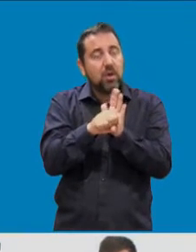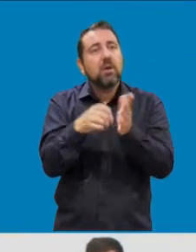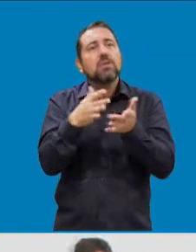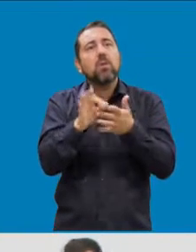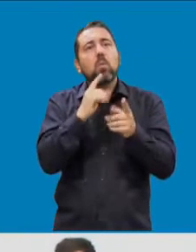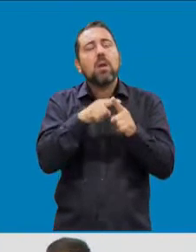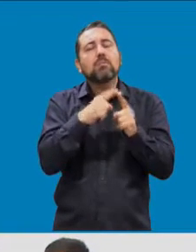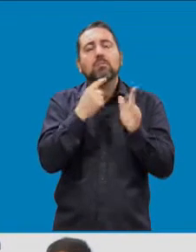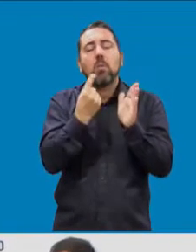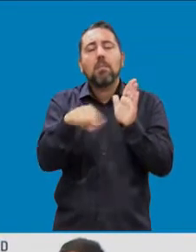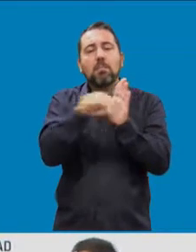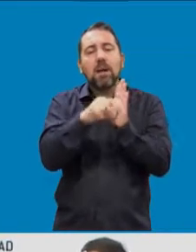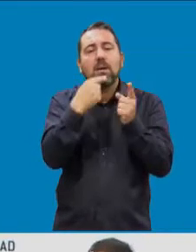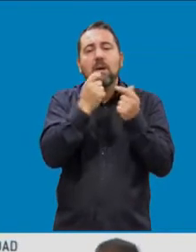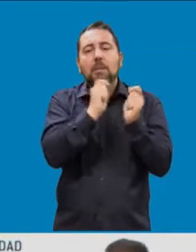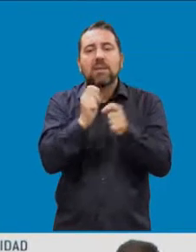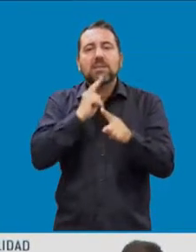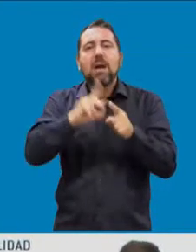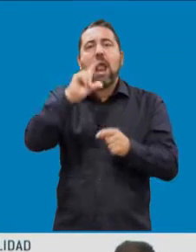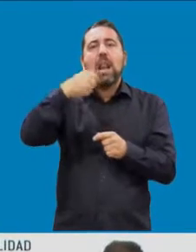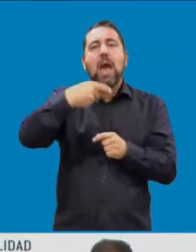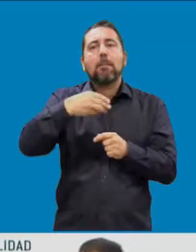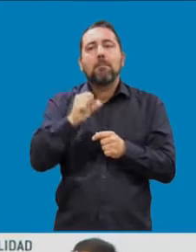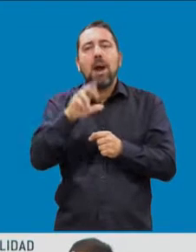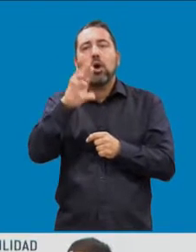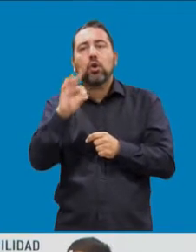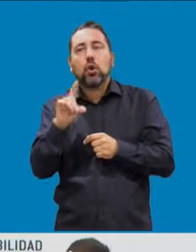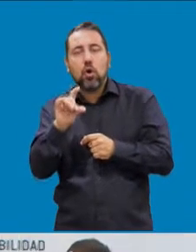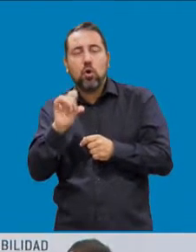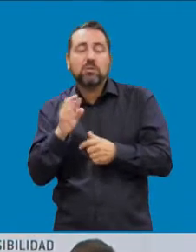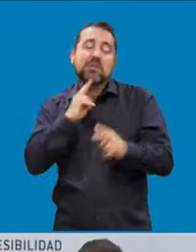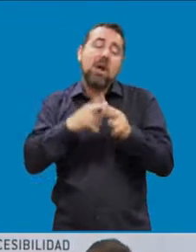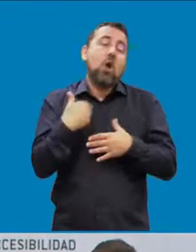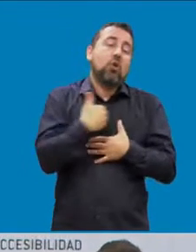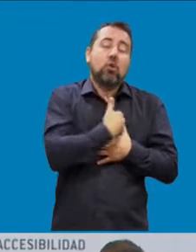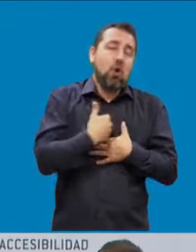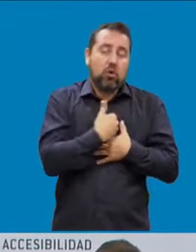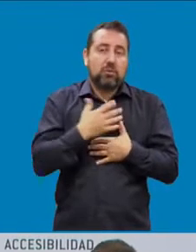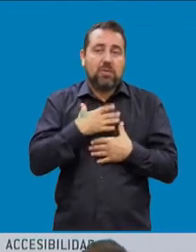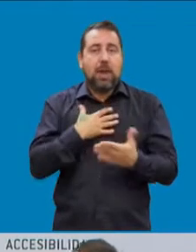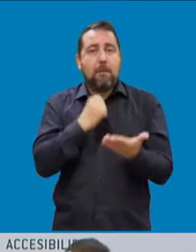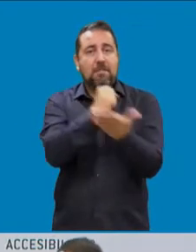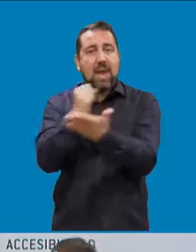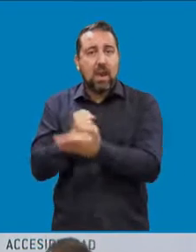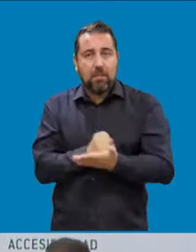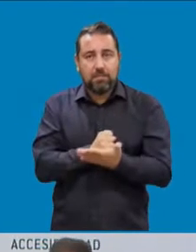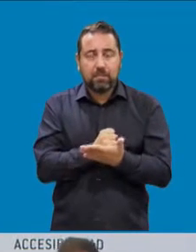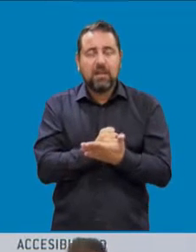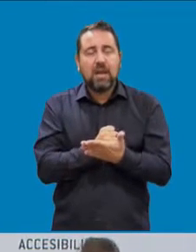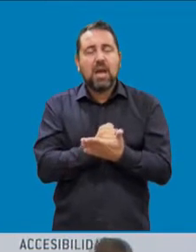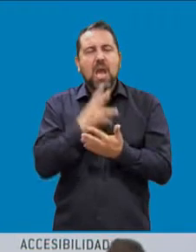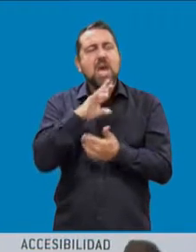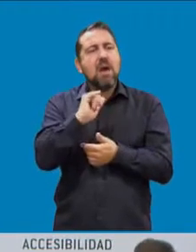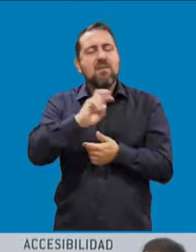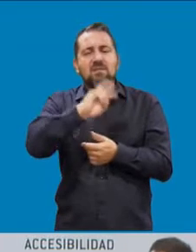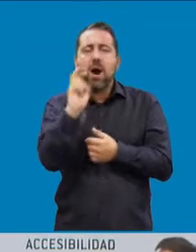partes de la aplicación, la cual se va marcando, son lo que se llaman landmark roles, roles